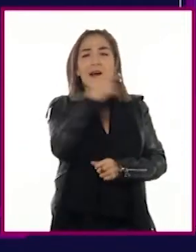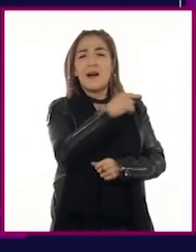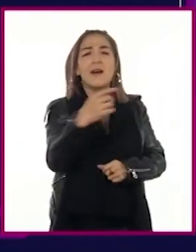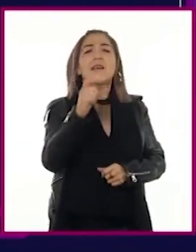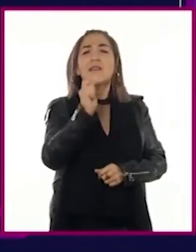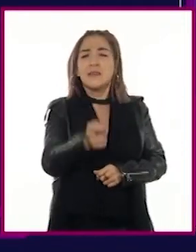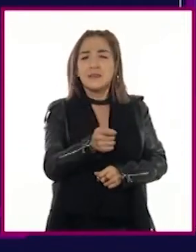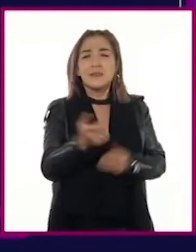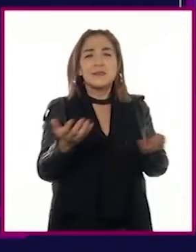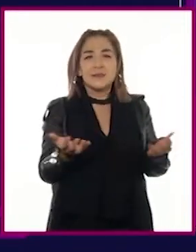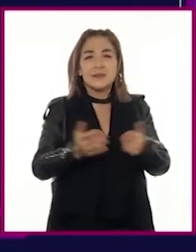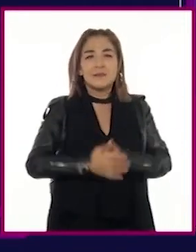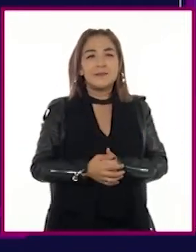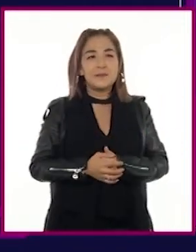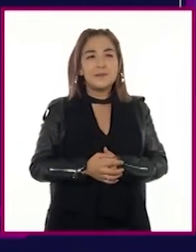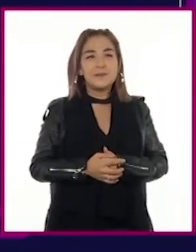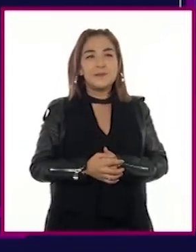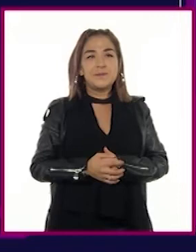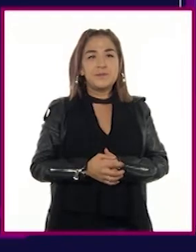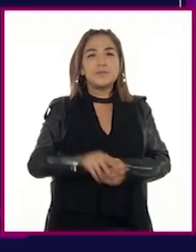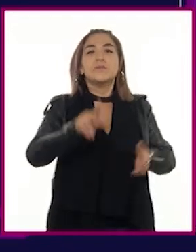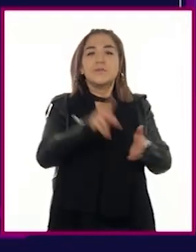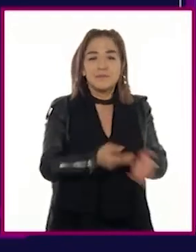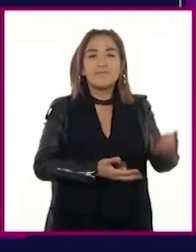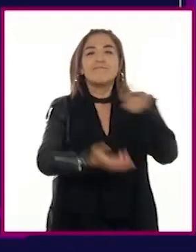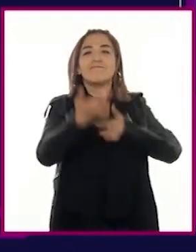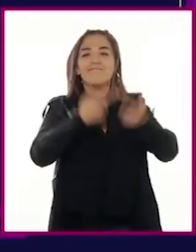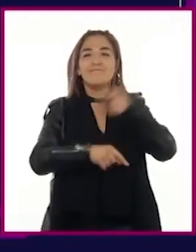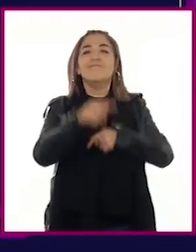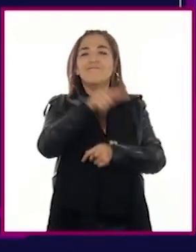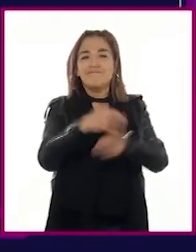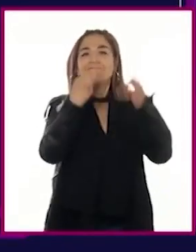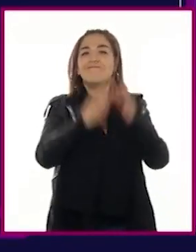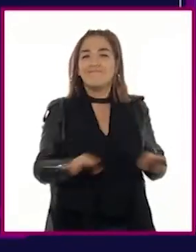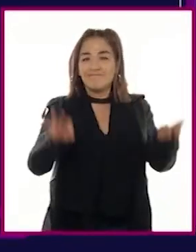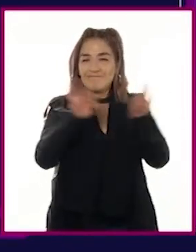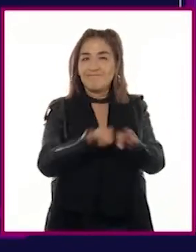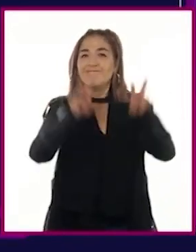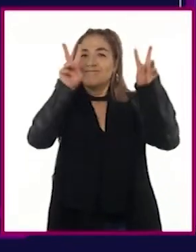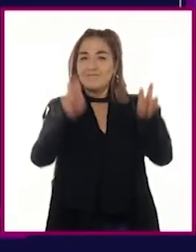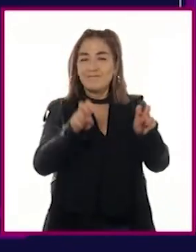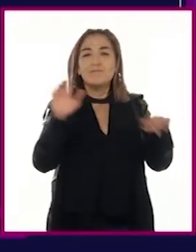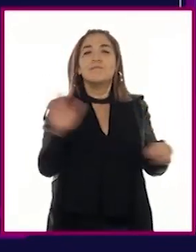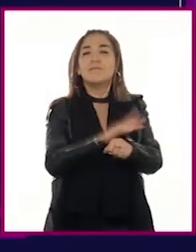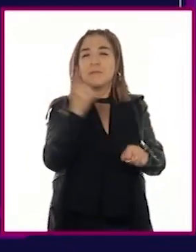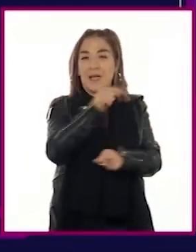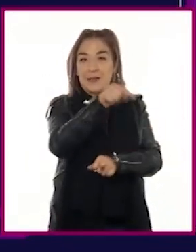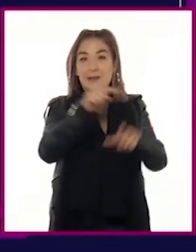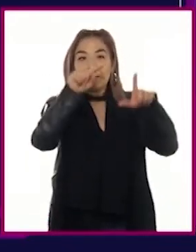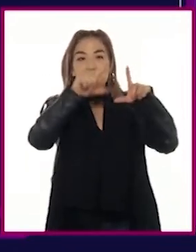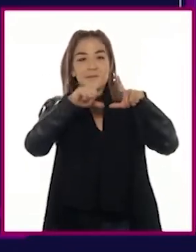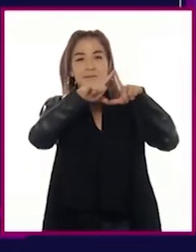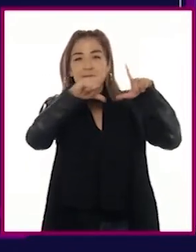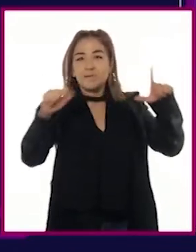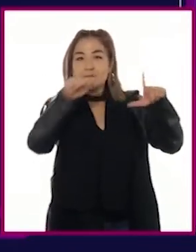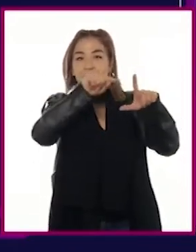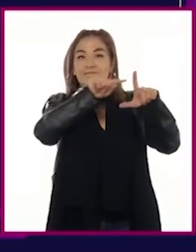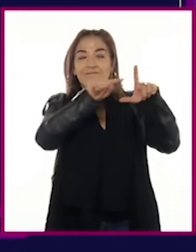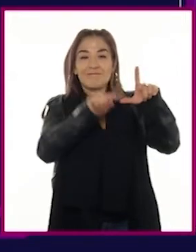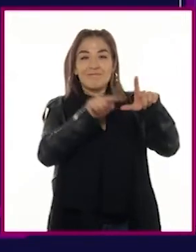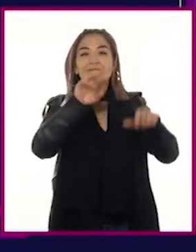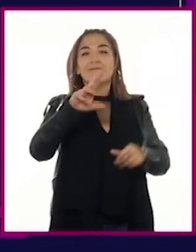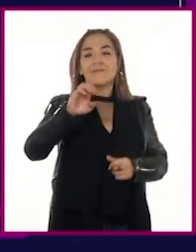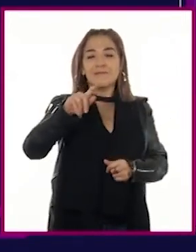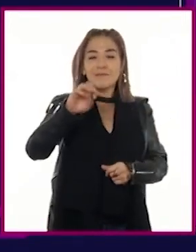los segmentos perpendiculares vuelven a ser un factor importante. Si el triángulo tiene un ángulo recto, es un triángulo